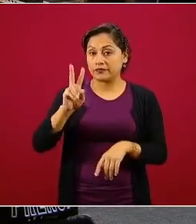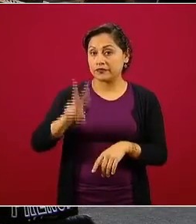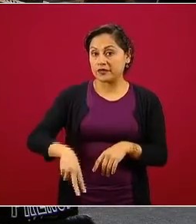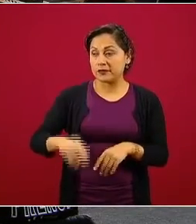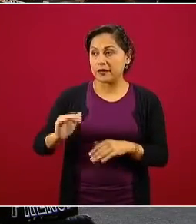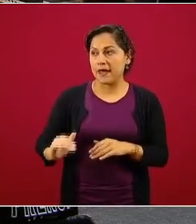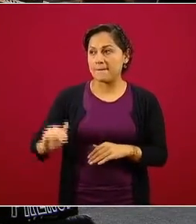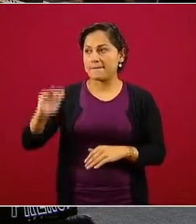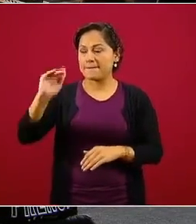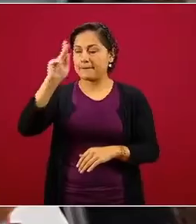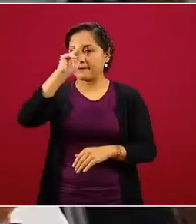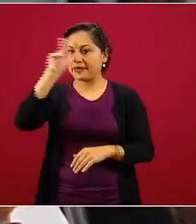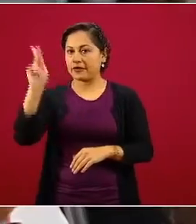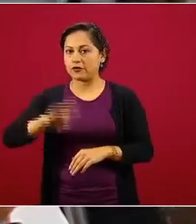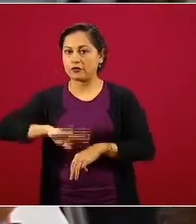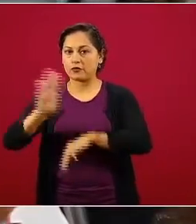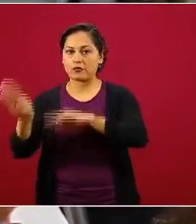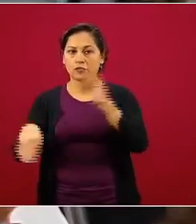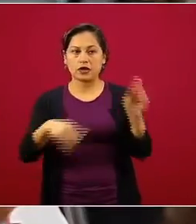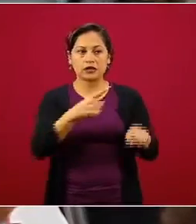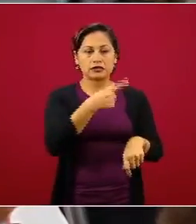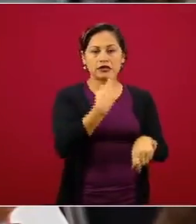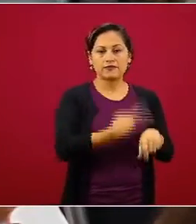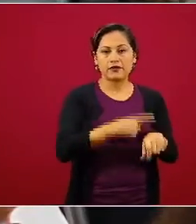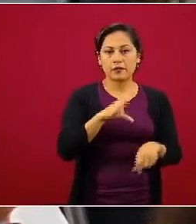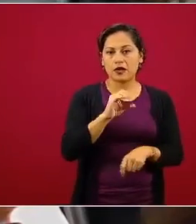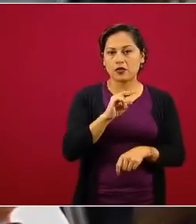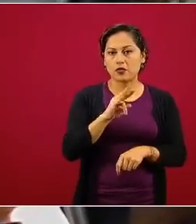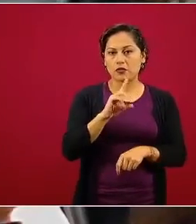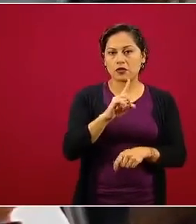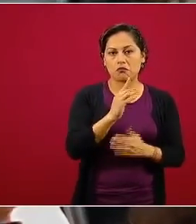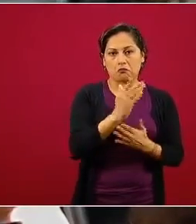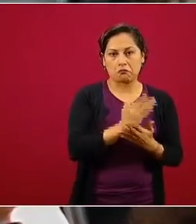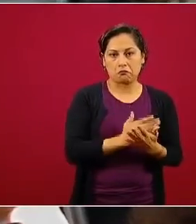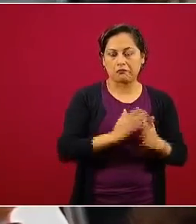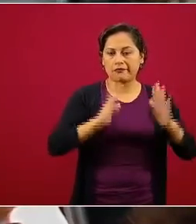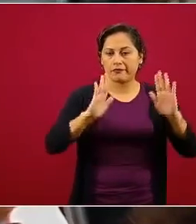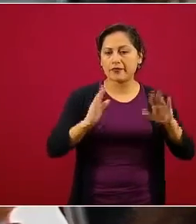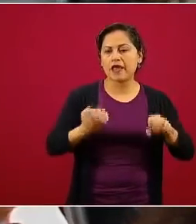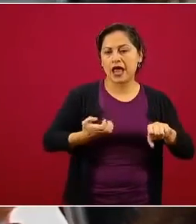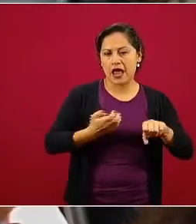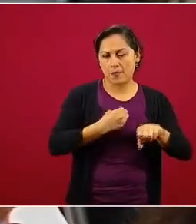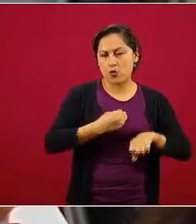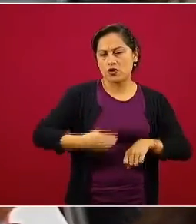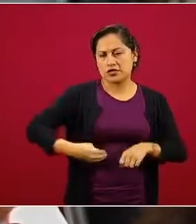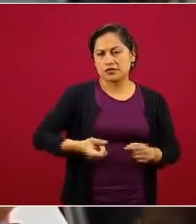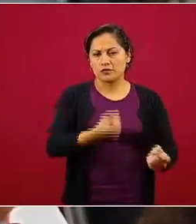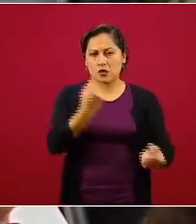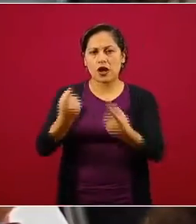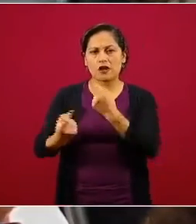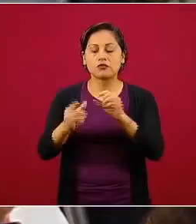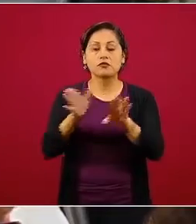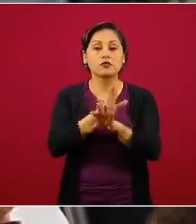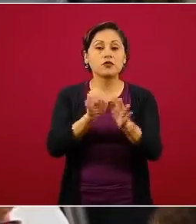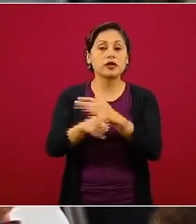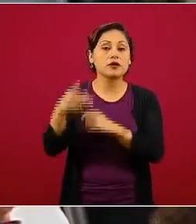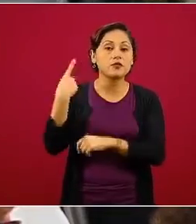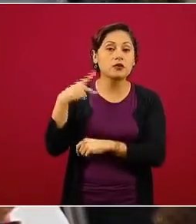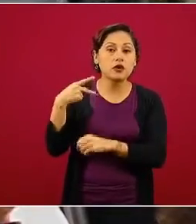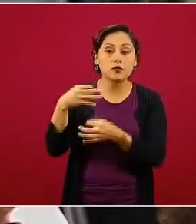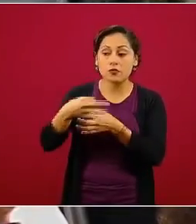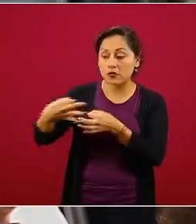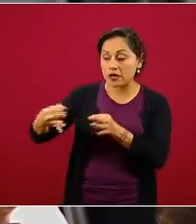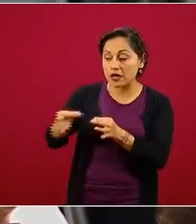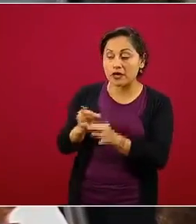por COVID en algunos municipios. Por ejemplo, en Puebla, en algunos